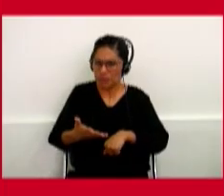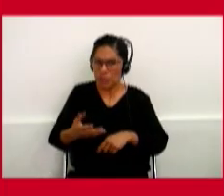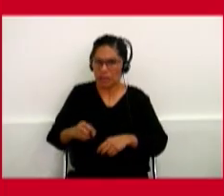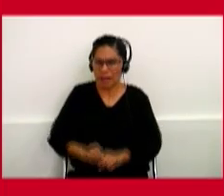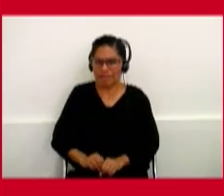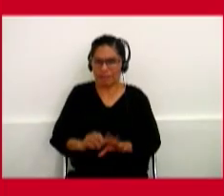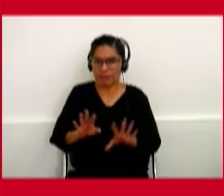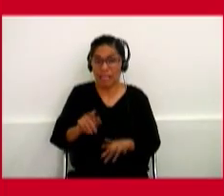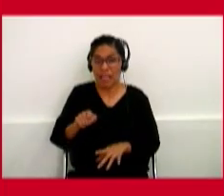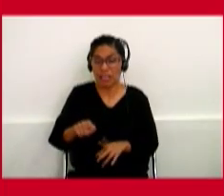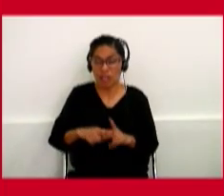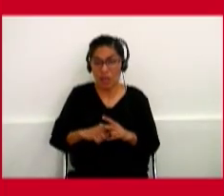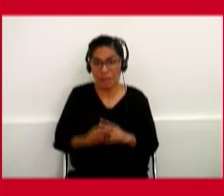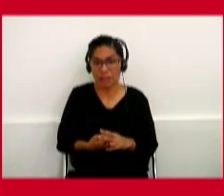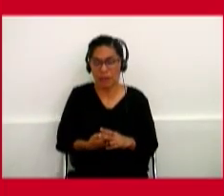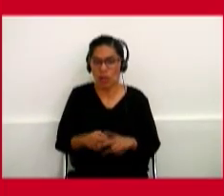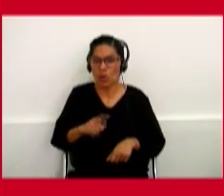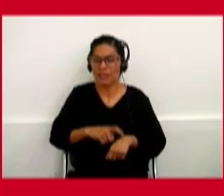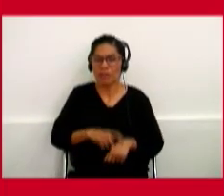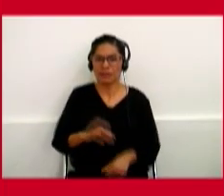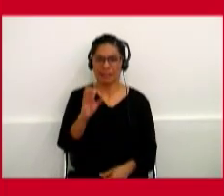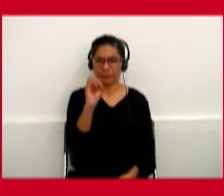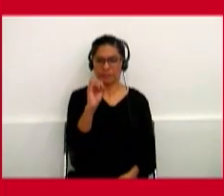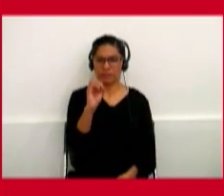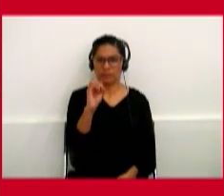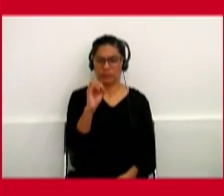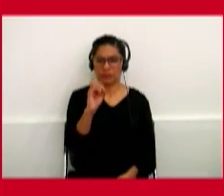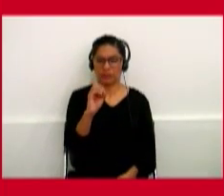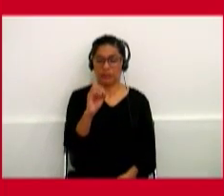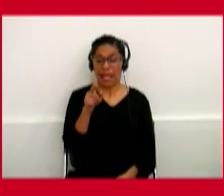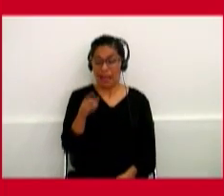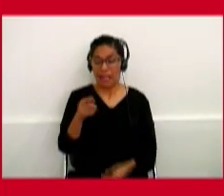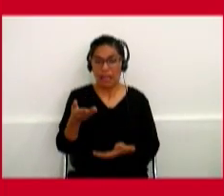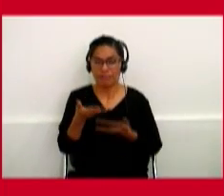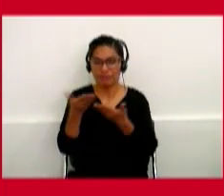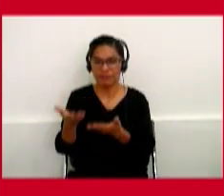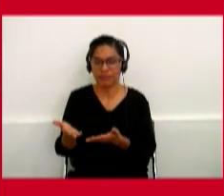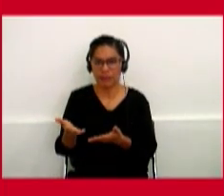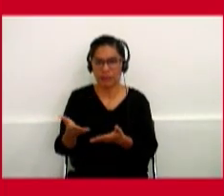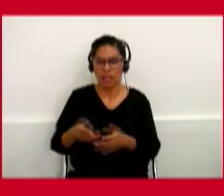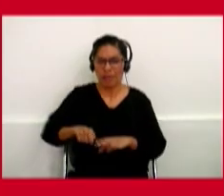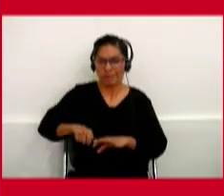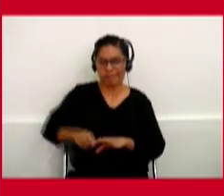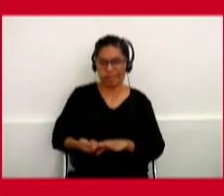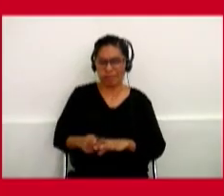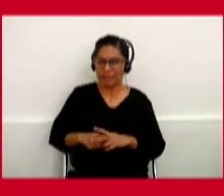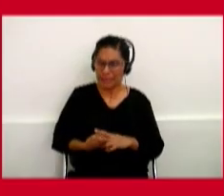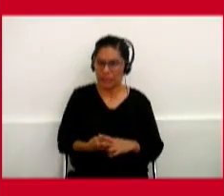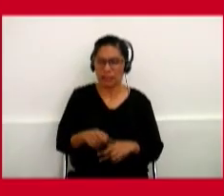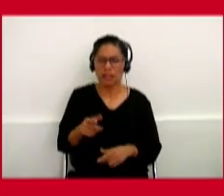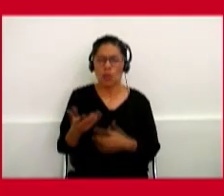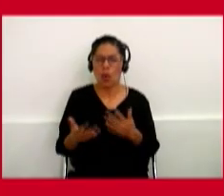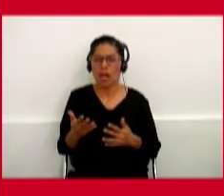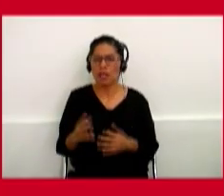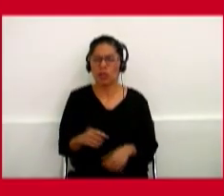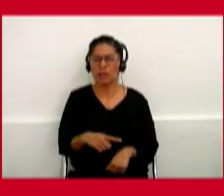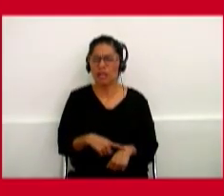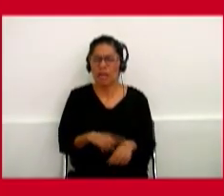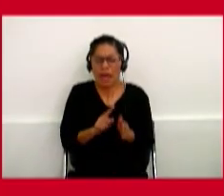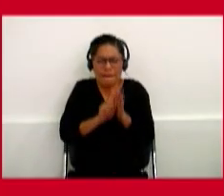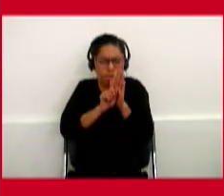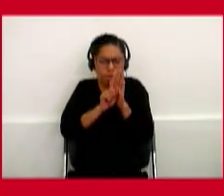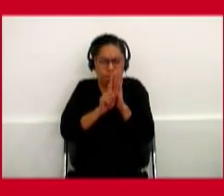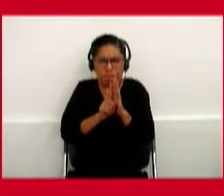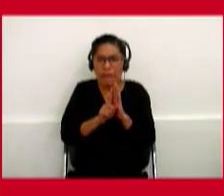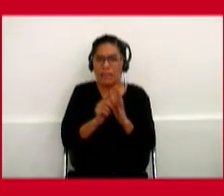ese lo iniciamos con un tiempo cero. Y le dimos al arranque un offset de 50 milisegundos. ¿Qué quiere decir eso?